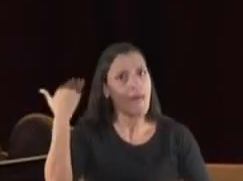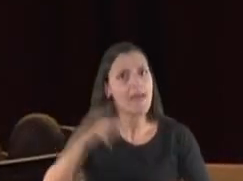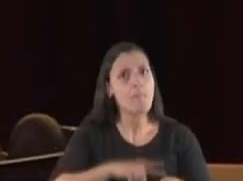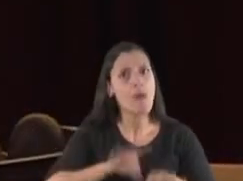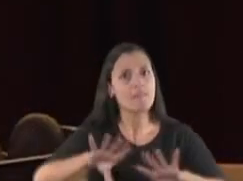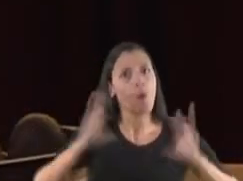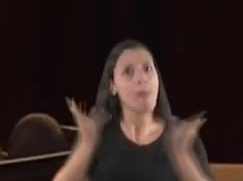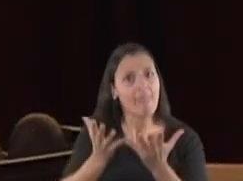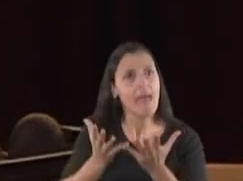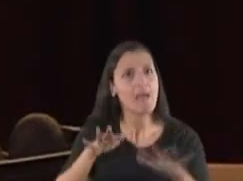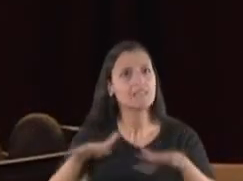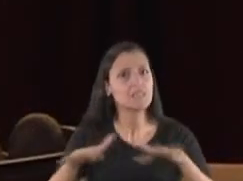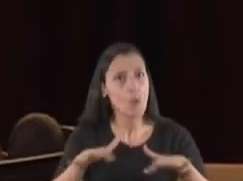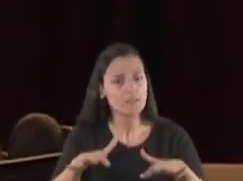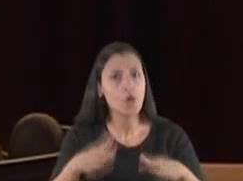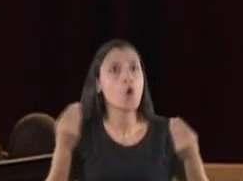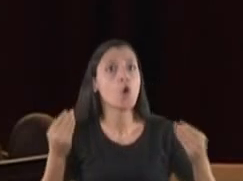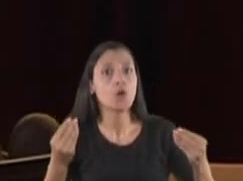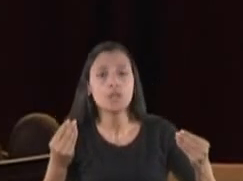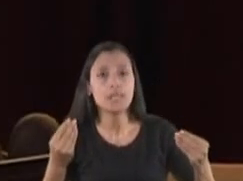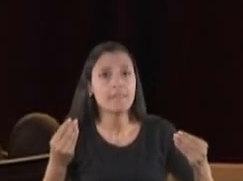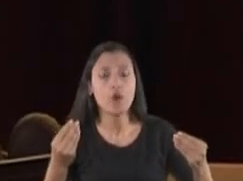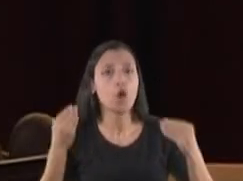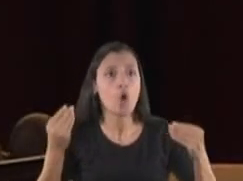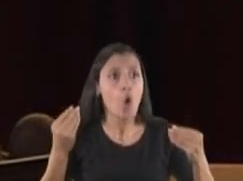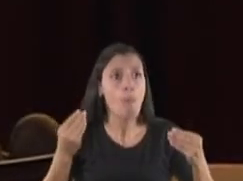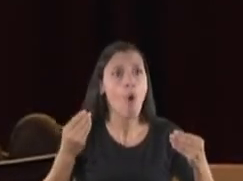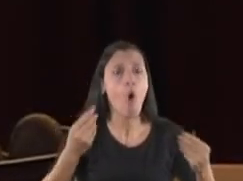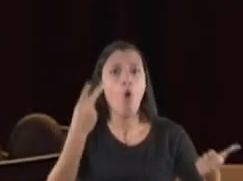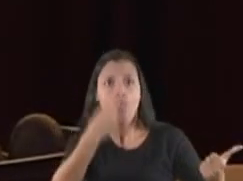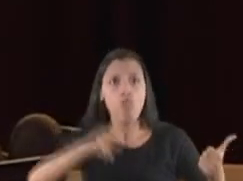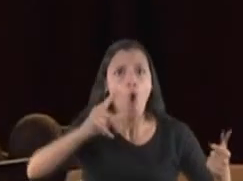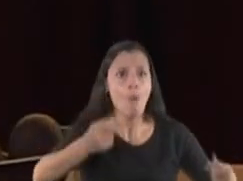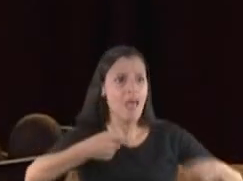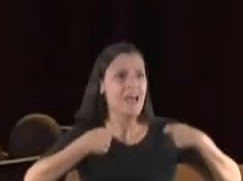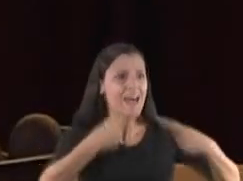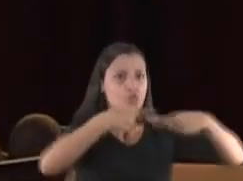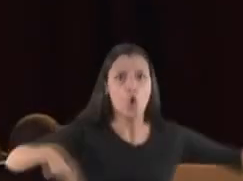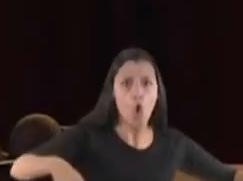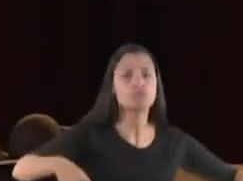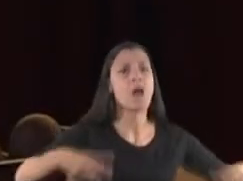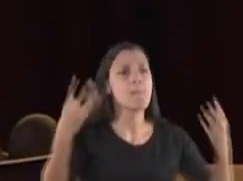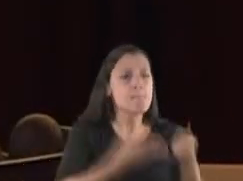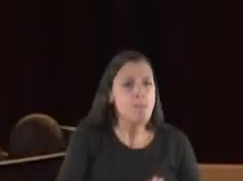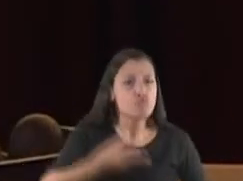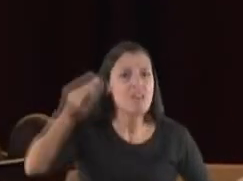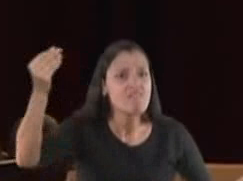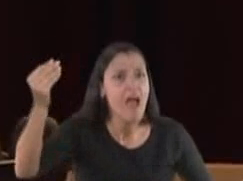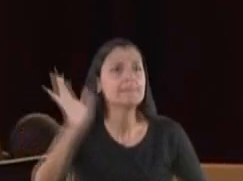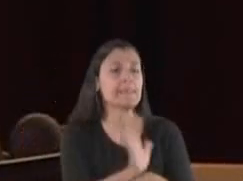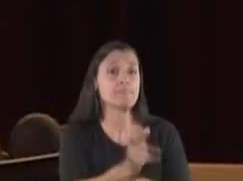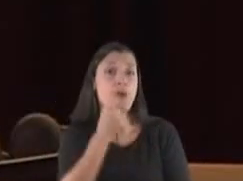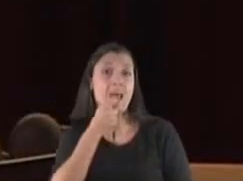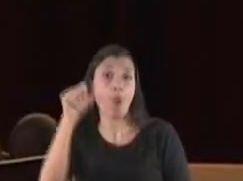guerra. Cómo los fletes multiplicaron sus costos. Y lo difícil que fue para muchas veces, para países como